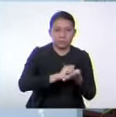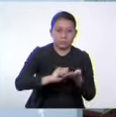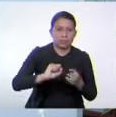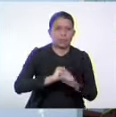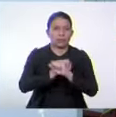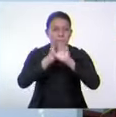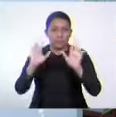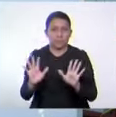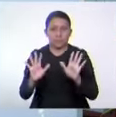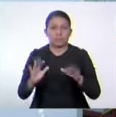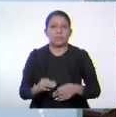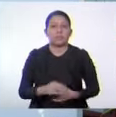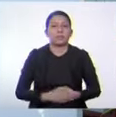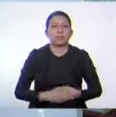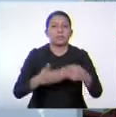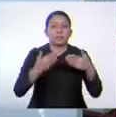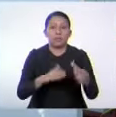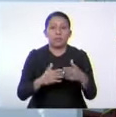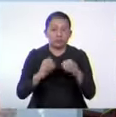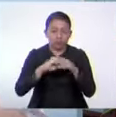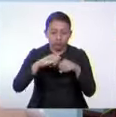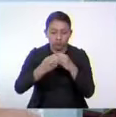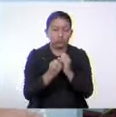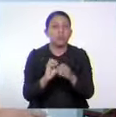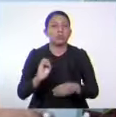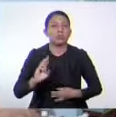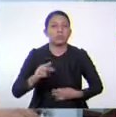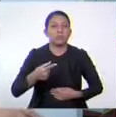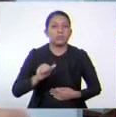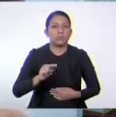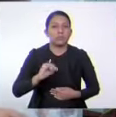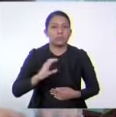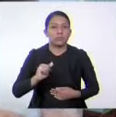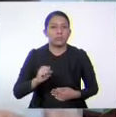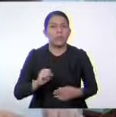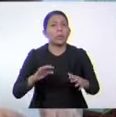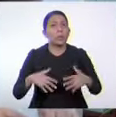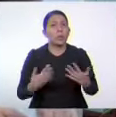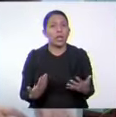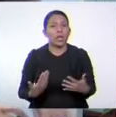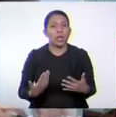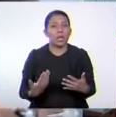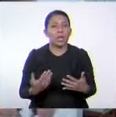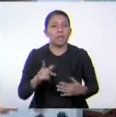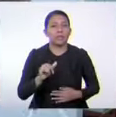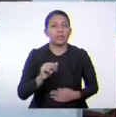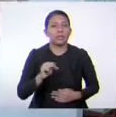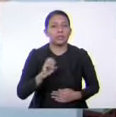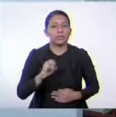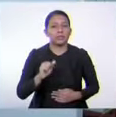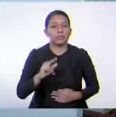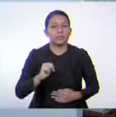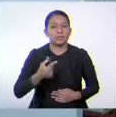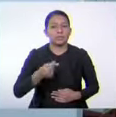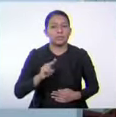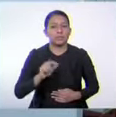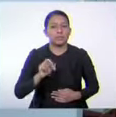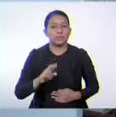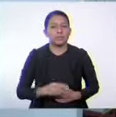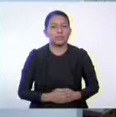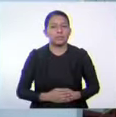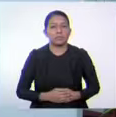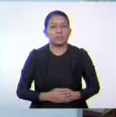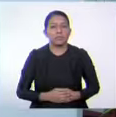las moléculas orgánicas. ¿Por qué es línea angular? Si ustedes